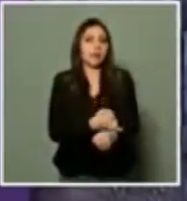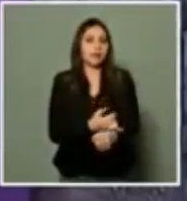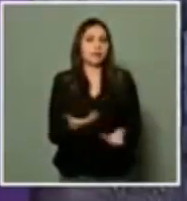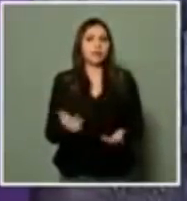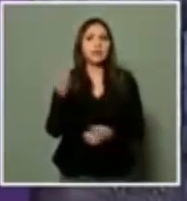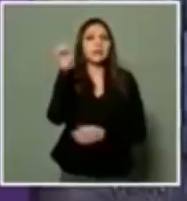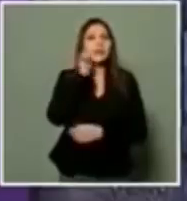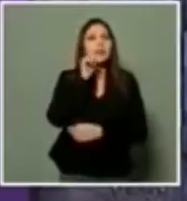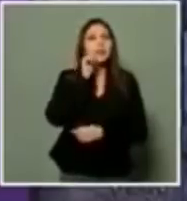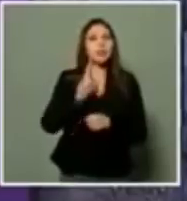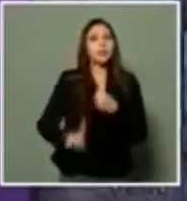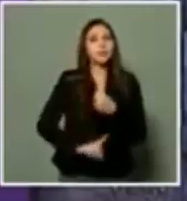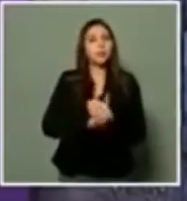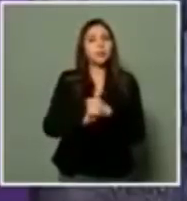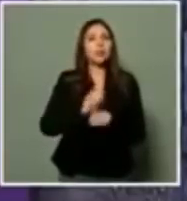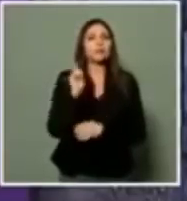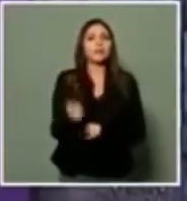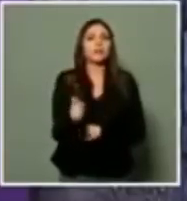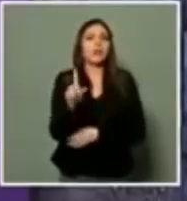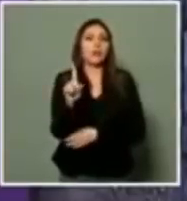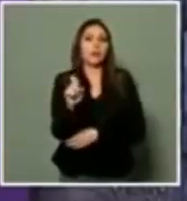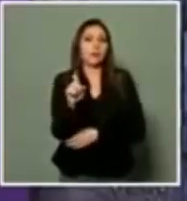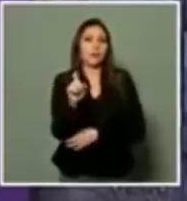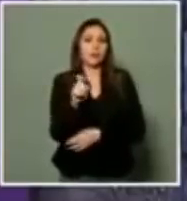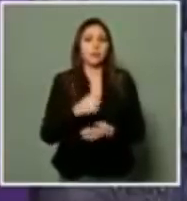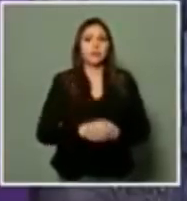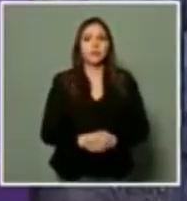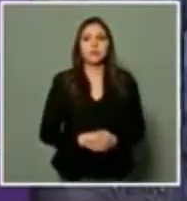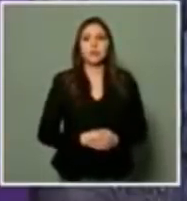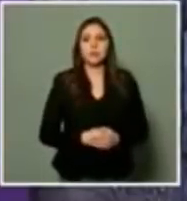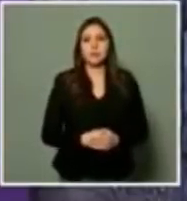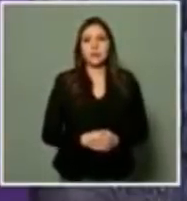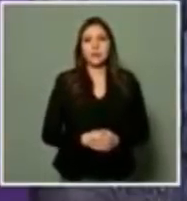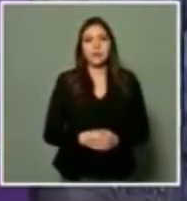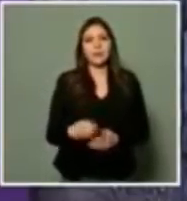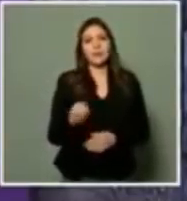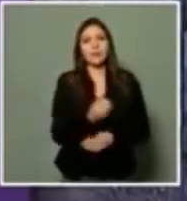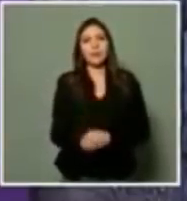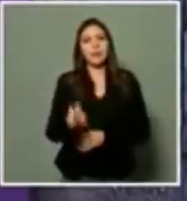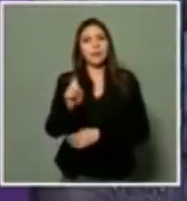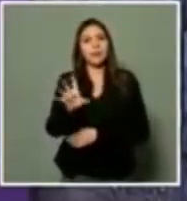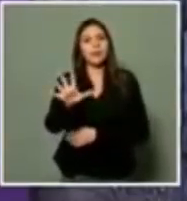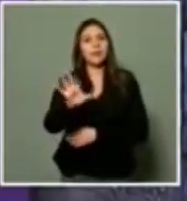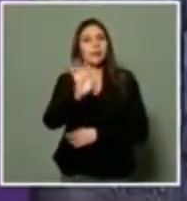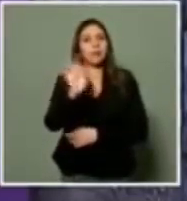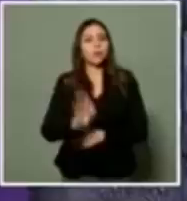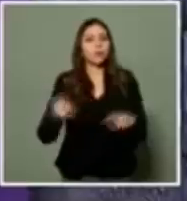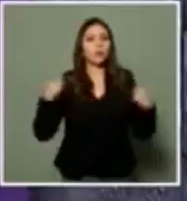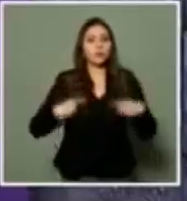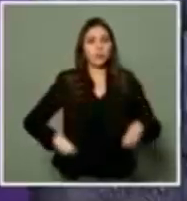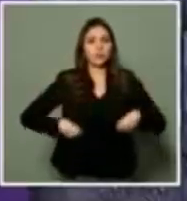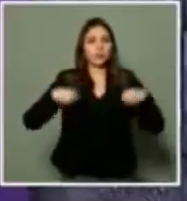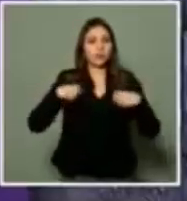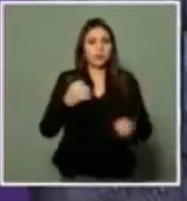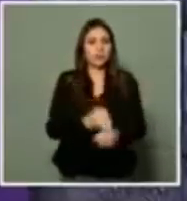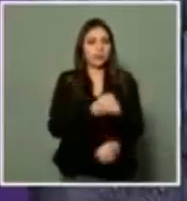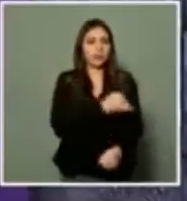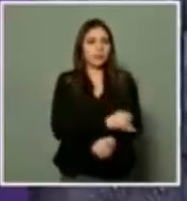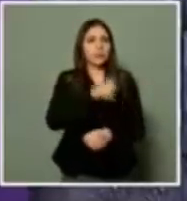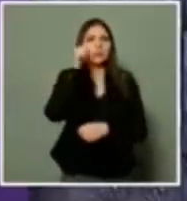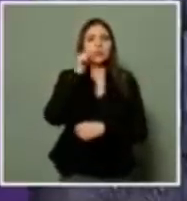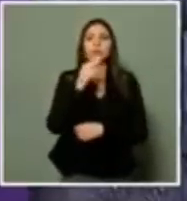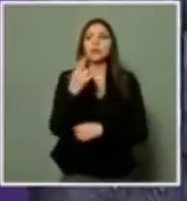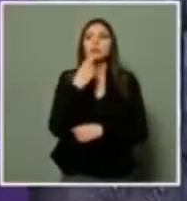el problema ha sido el agua. El 35% de los iztapalapenses consumen